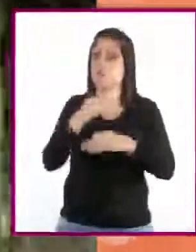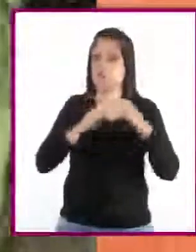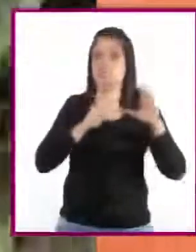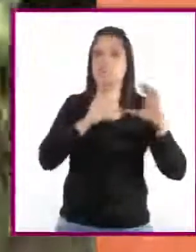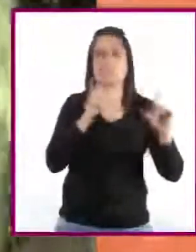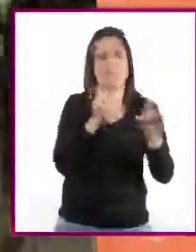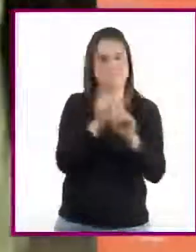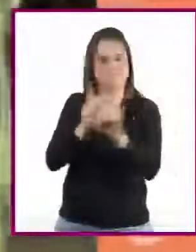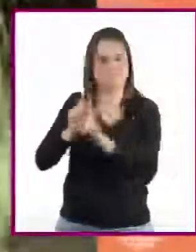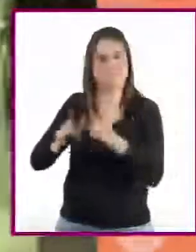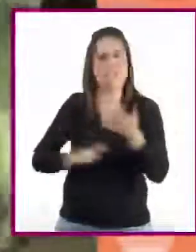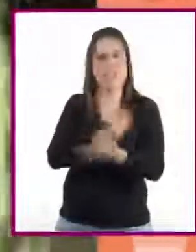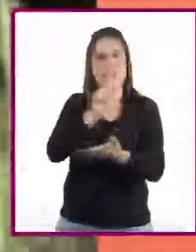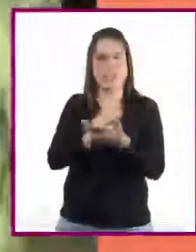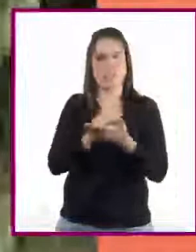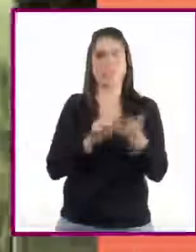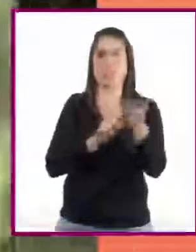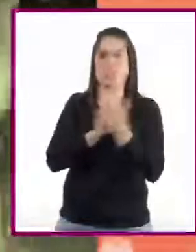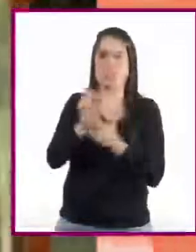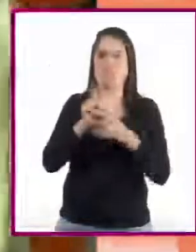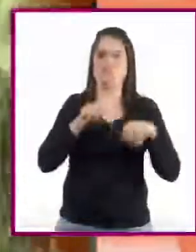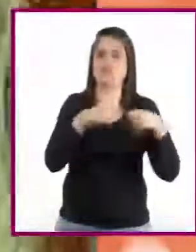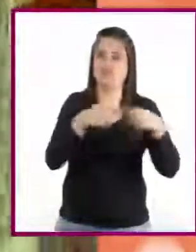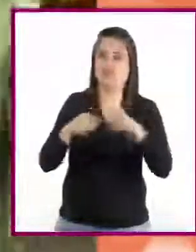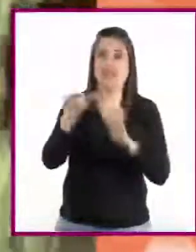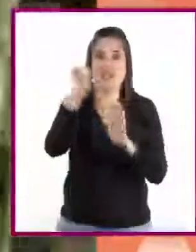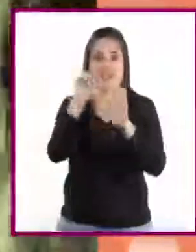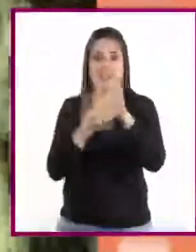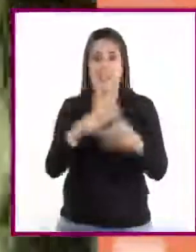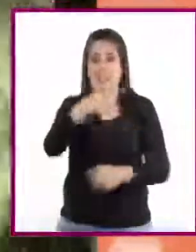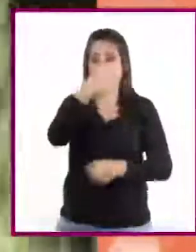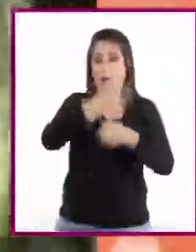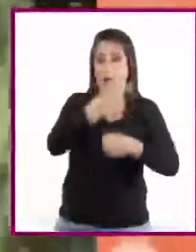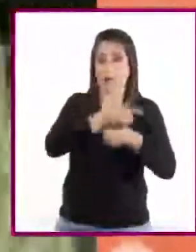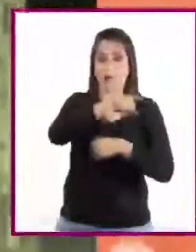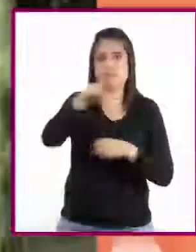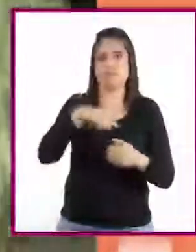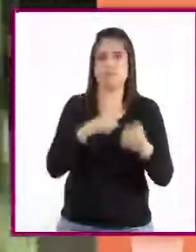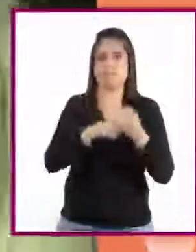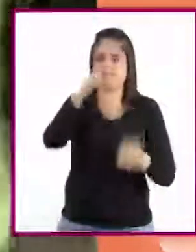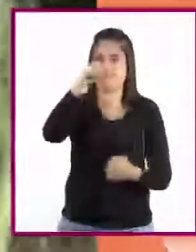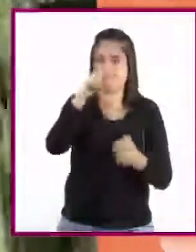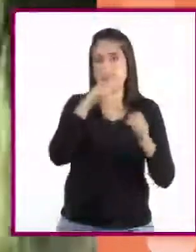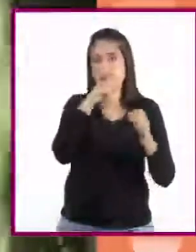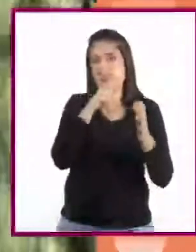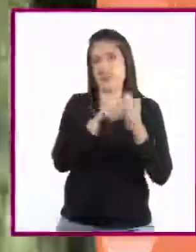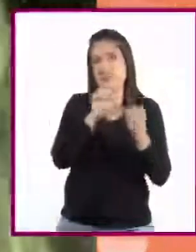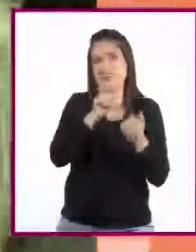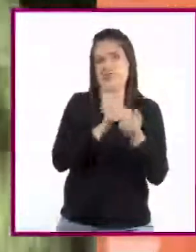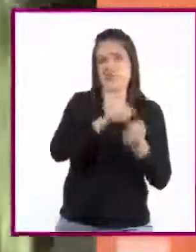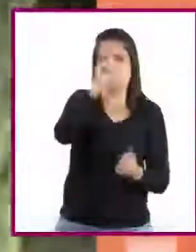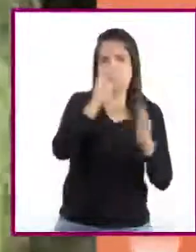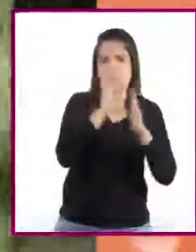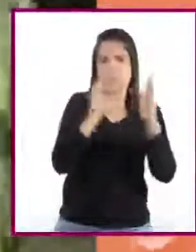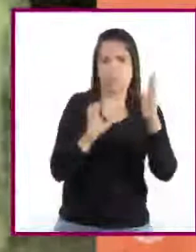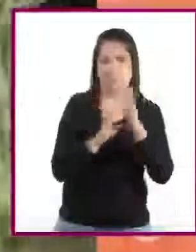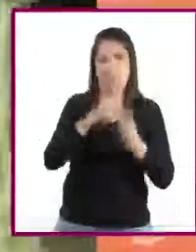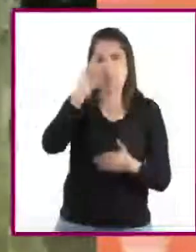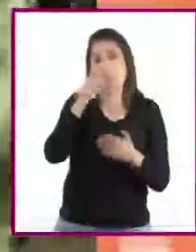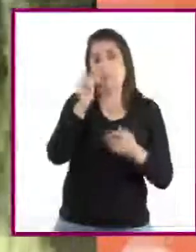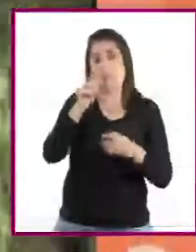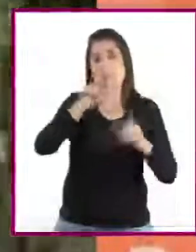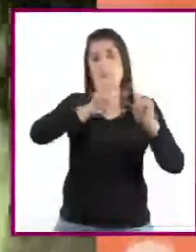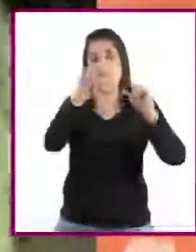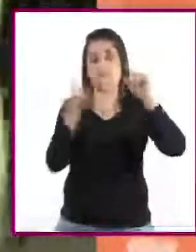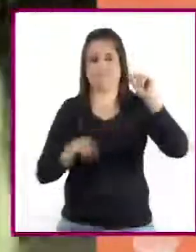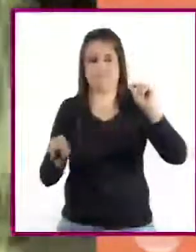las leyes conforme a los derechos consagrados en el artículo primero de nuestra Carta Magna, y es la Constitución Política de los